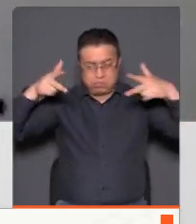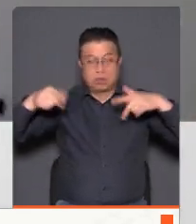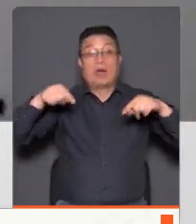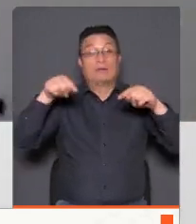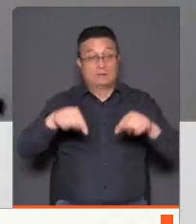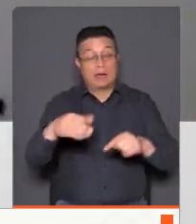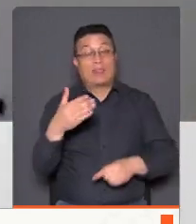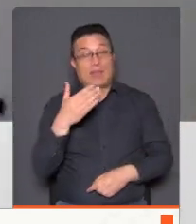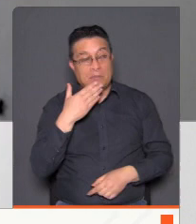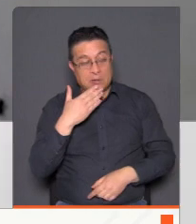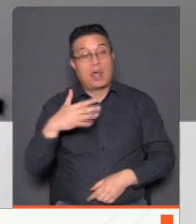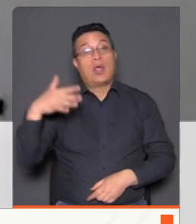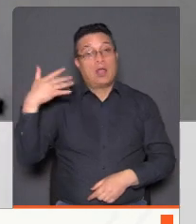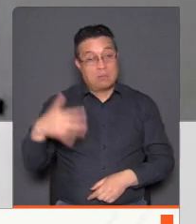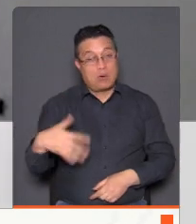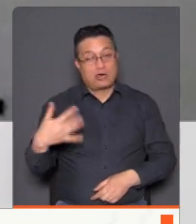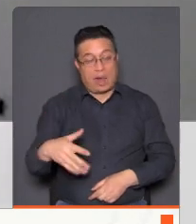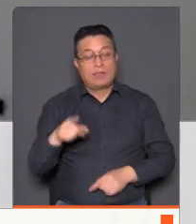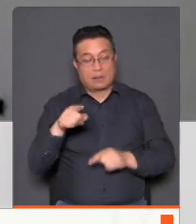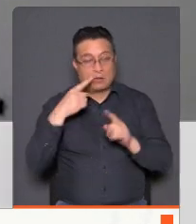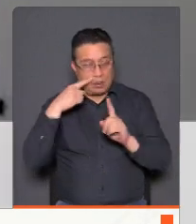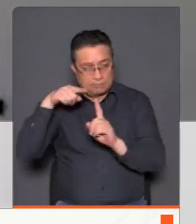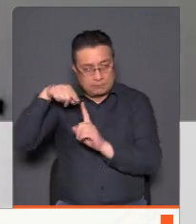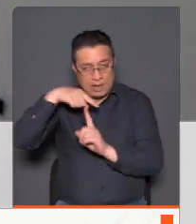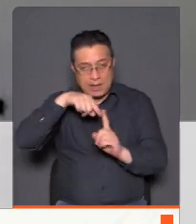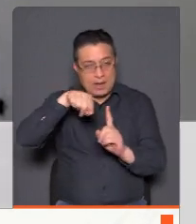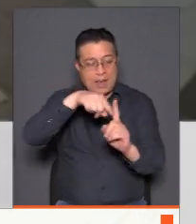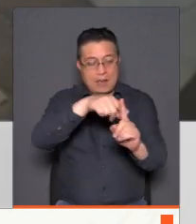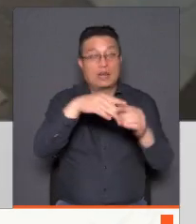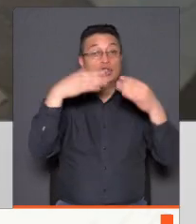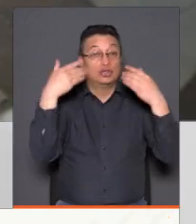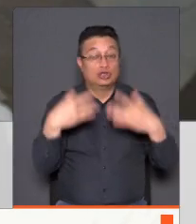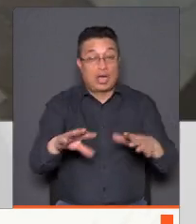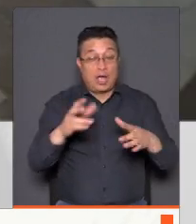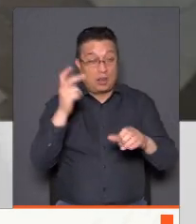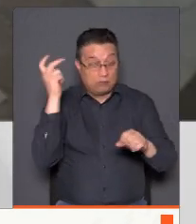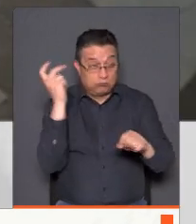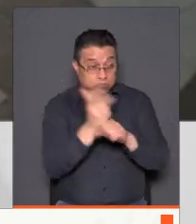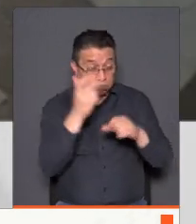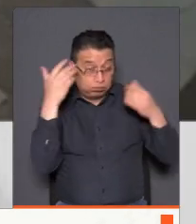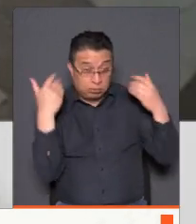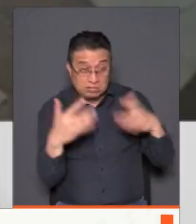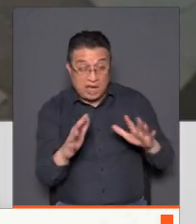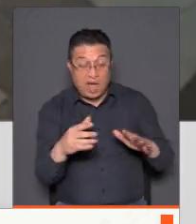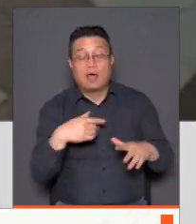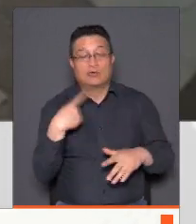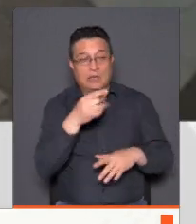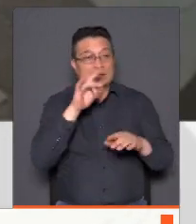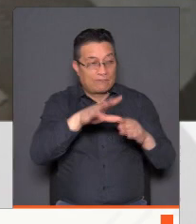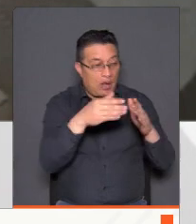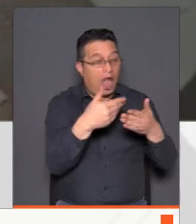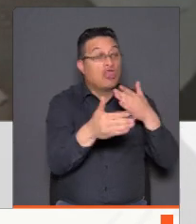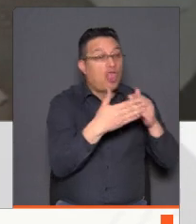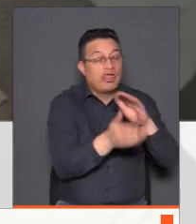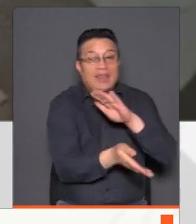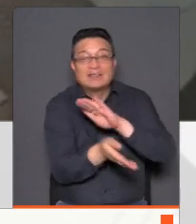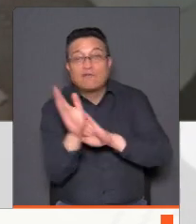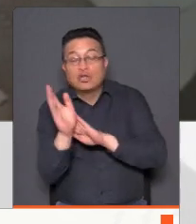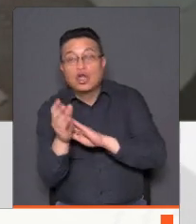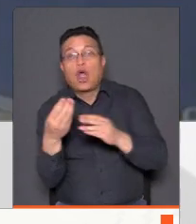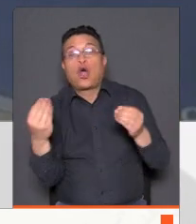es importante para hacer los seguimientos. Cuando ya ocurre lamentablemente el delito, nosotros tenemos que saber a dónde se fue y cómo